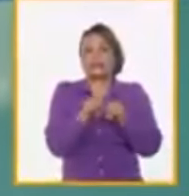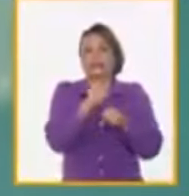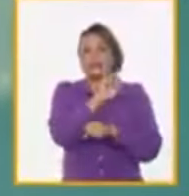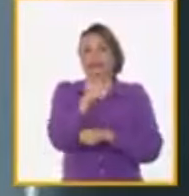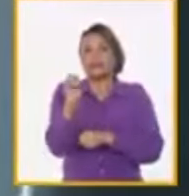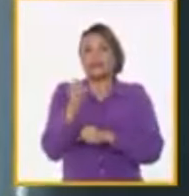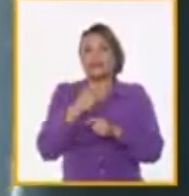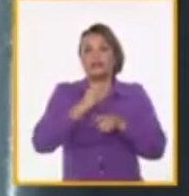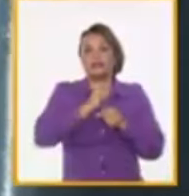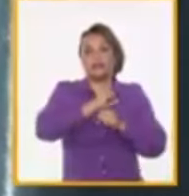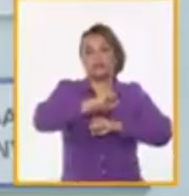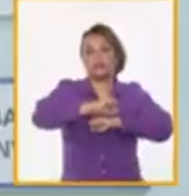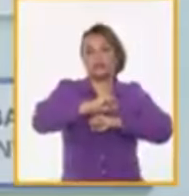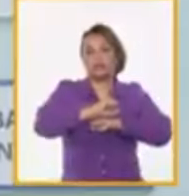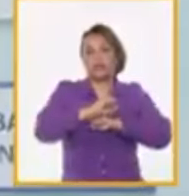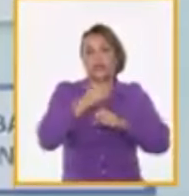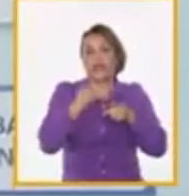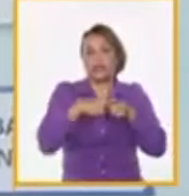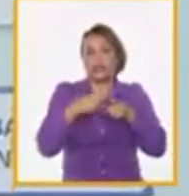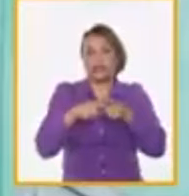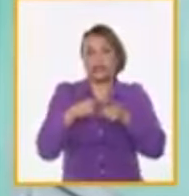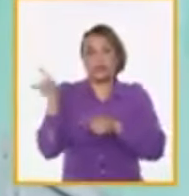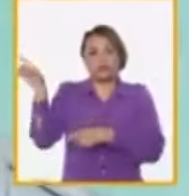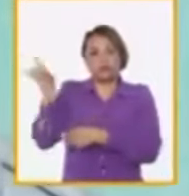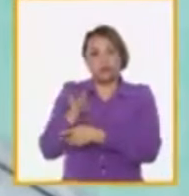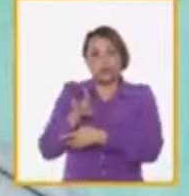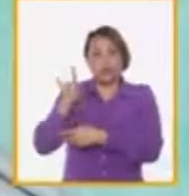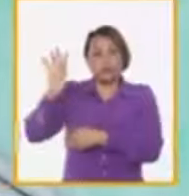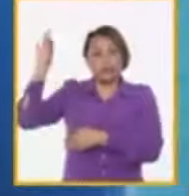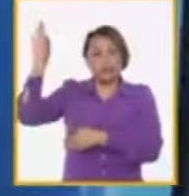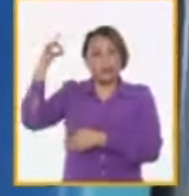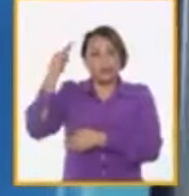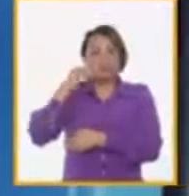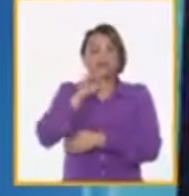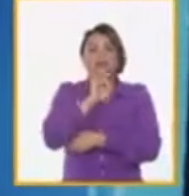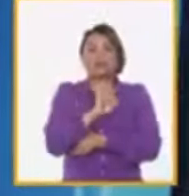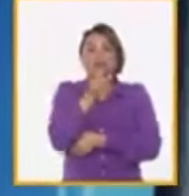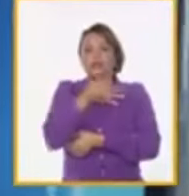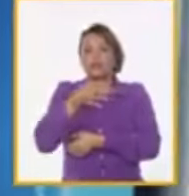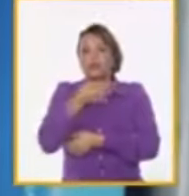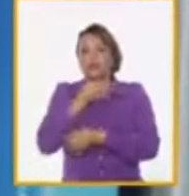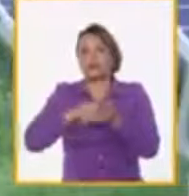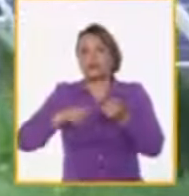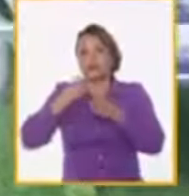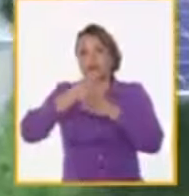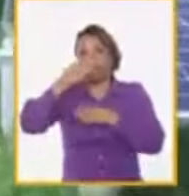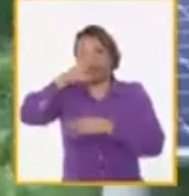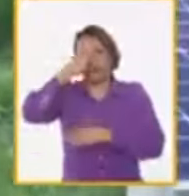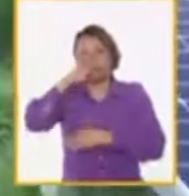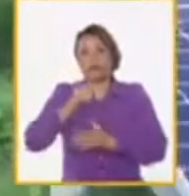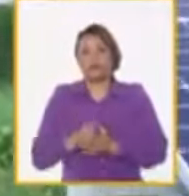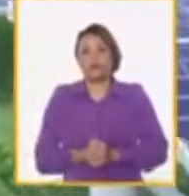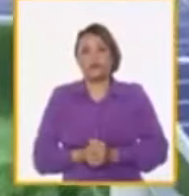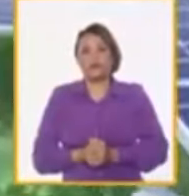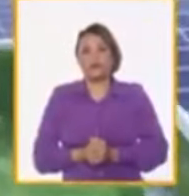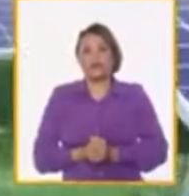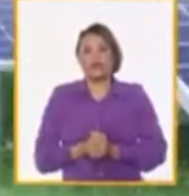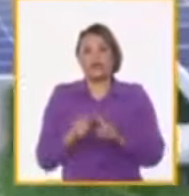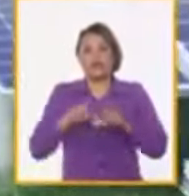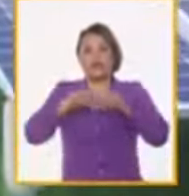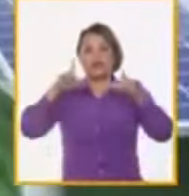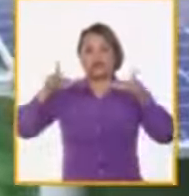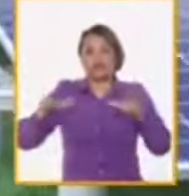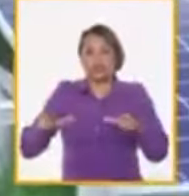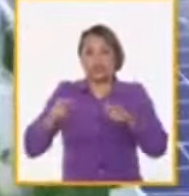equipos de bombeo por energía solar fotovoltaica en 7 municipios de Santiago de Cuba. Uno de los sistemas más grandes